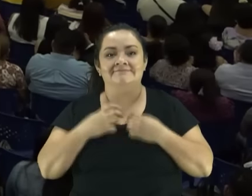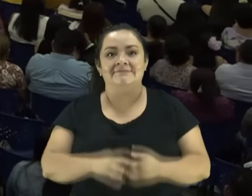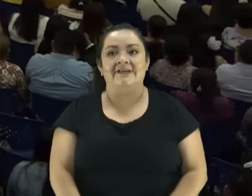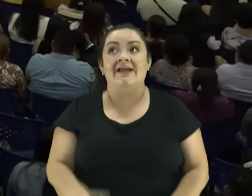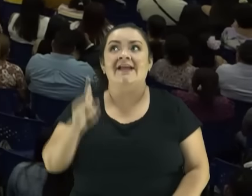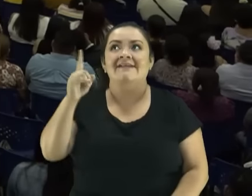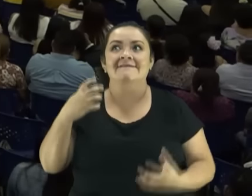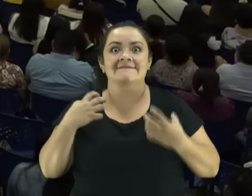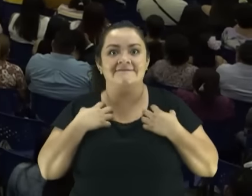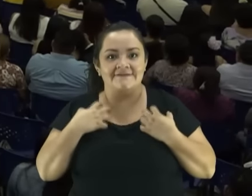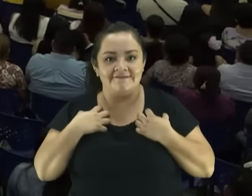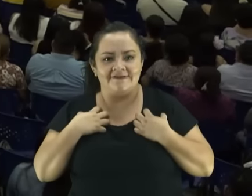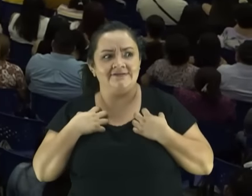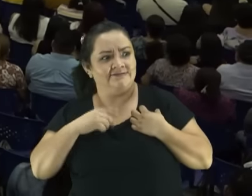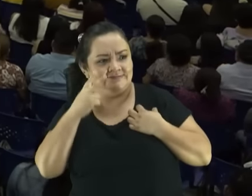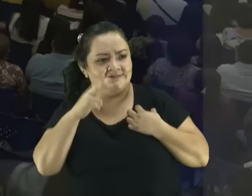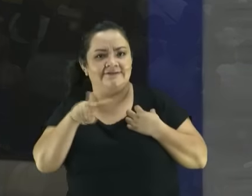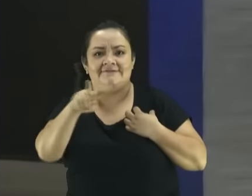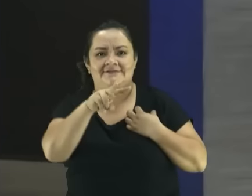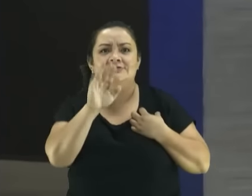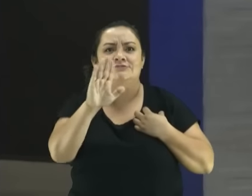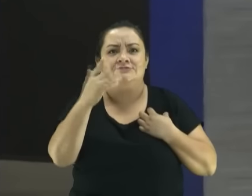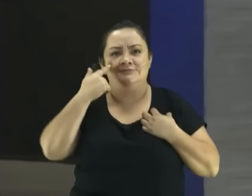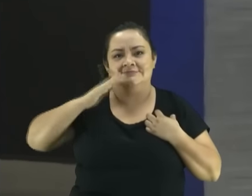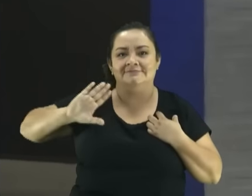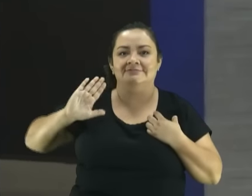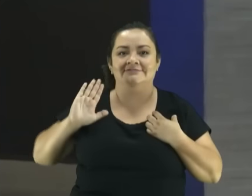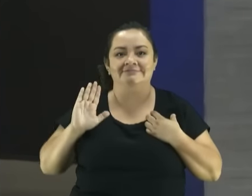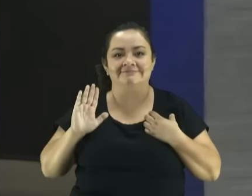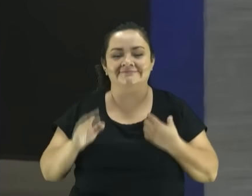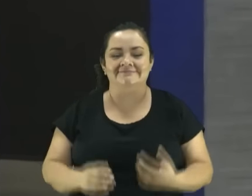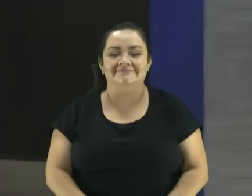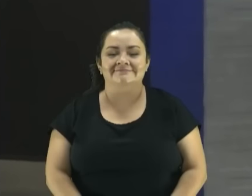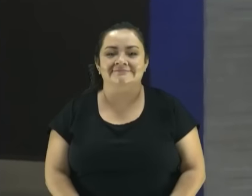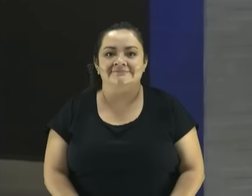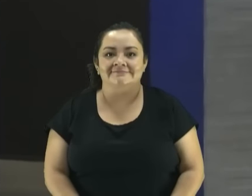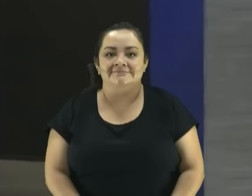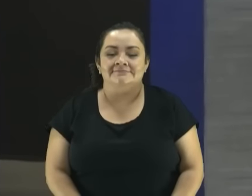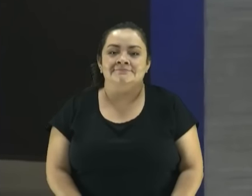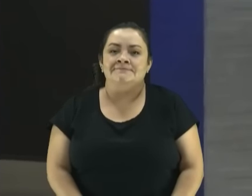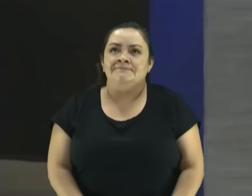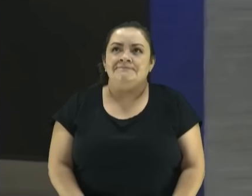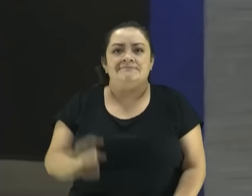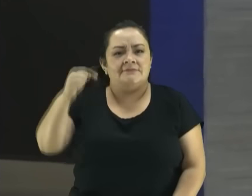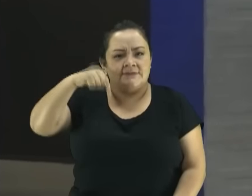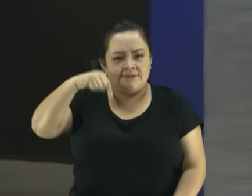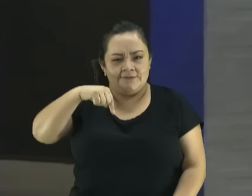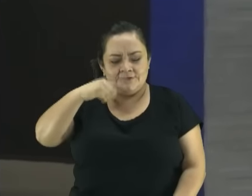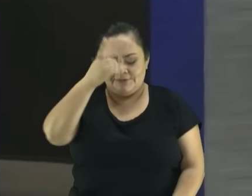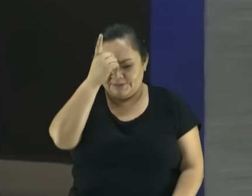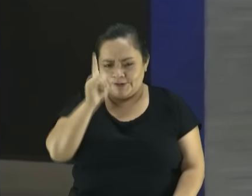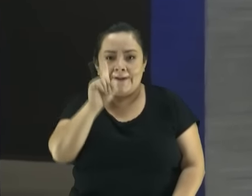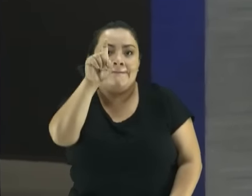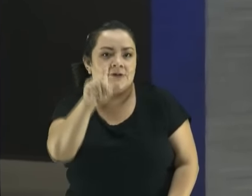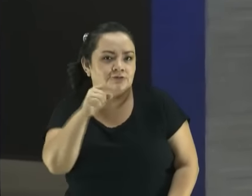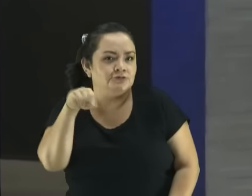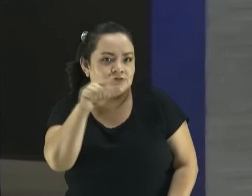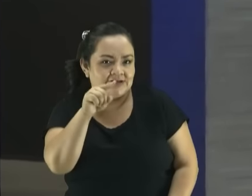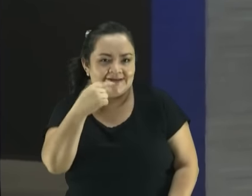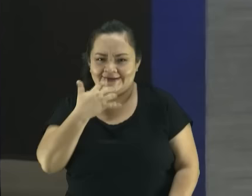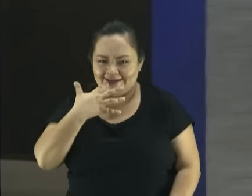Dios que vive a través de sus hijos y la pregunta que tengo el día de hoy es está usted modelando el